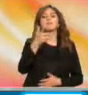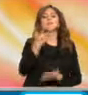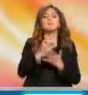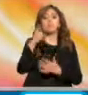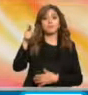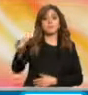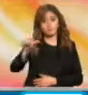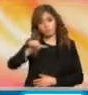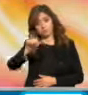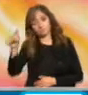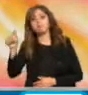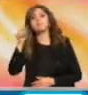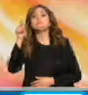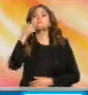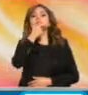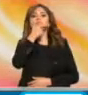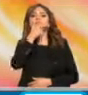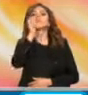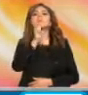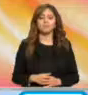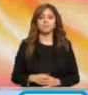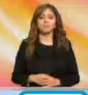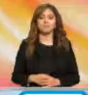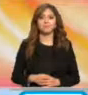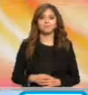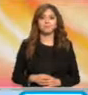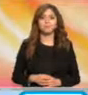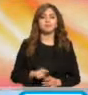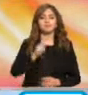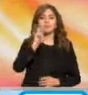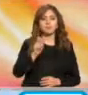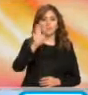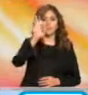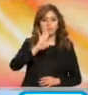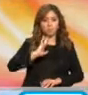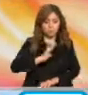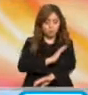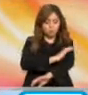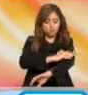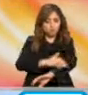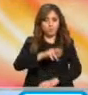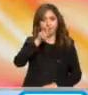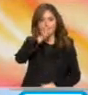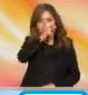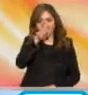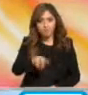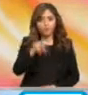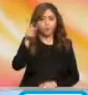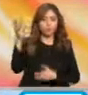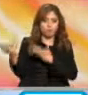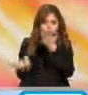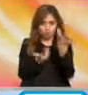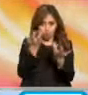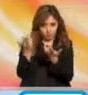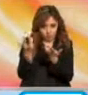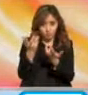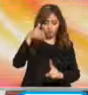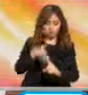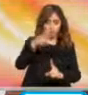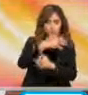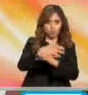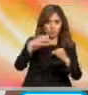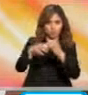¿no? Sí. Del alemán, A ver. Kummerspeck, ¿Cómo Speck? ¿Cómo speck? ¿Y qué quiere de decir? comer pena y speck tocino.